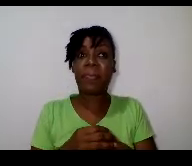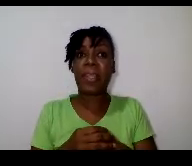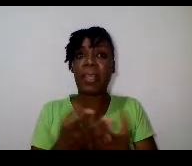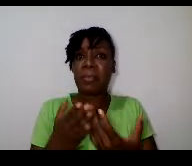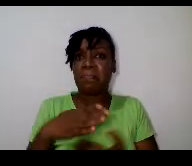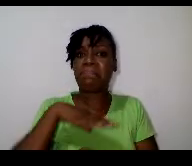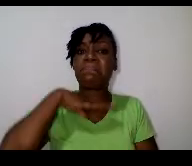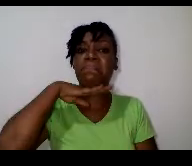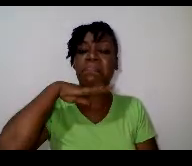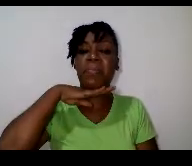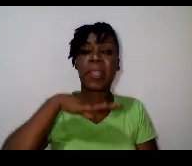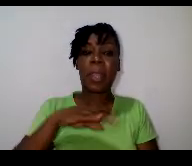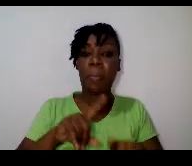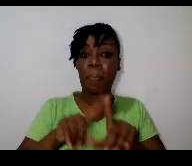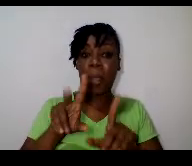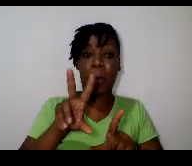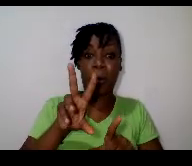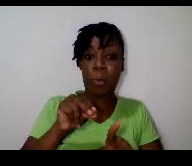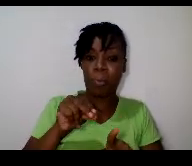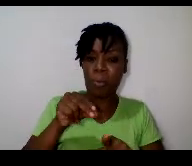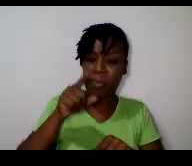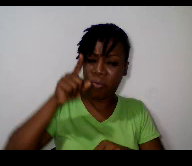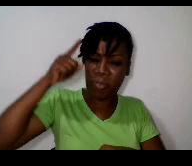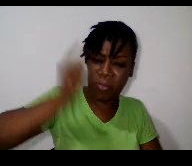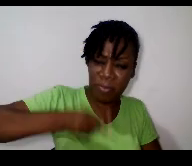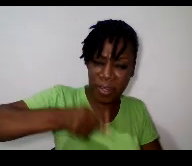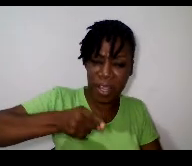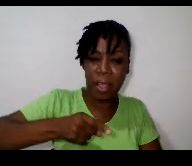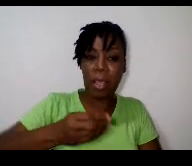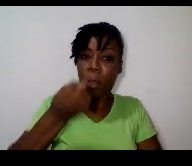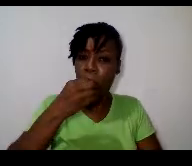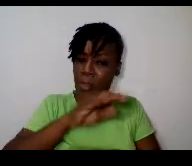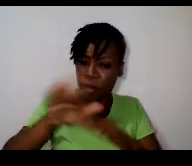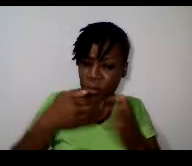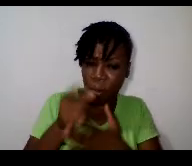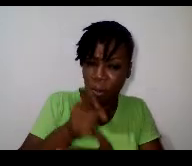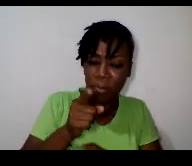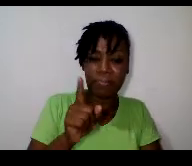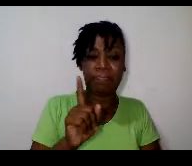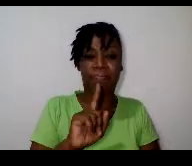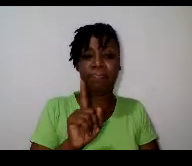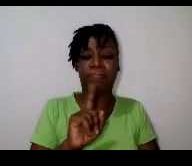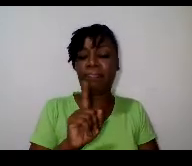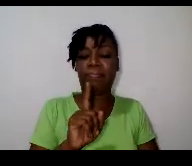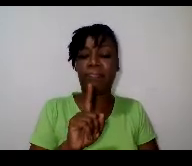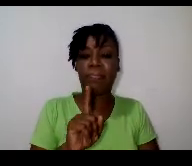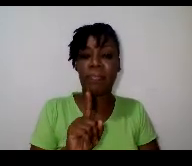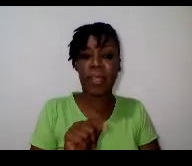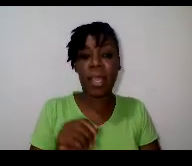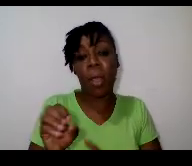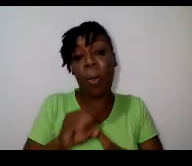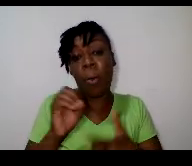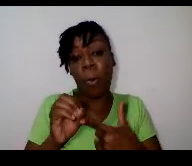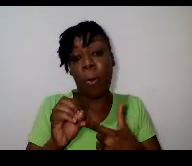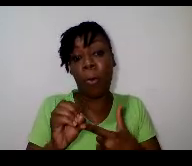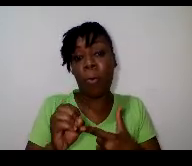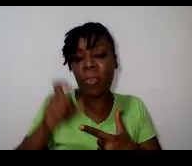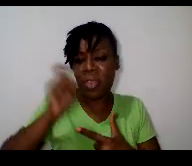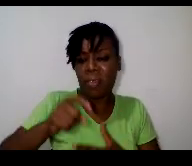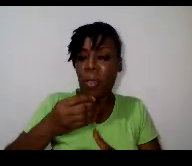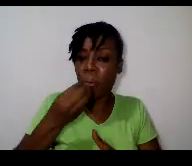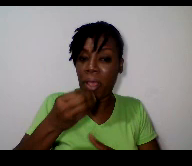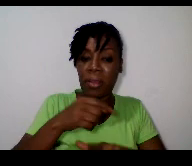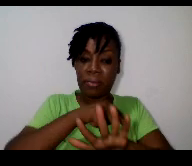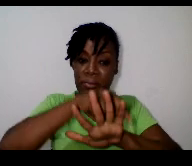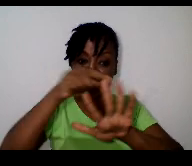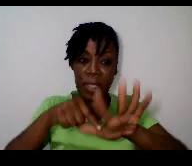sustentosa, digamos, pero no podemos ni obligarlos a comérselo todo, ni obligarlos a que sean únicamente 5 tiempos de comida, sino que